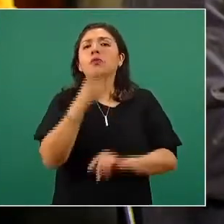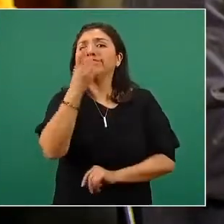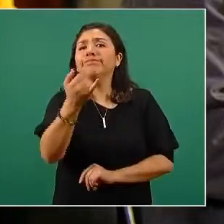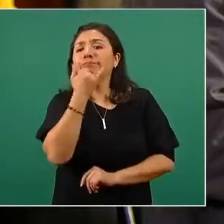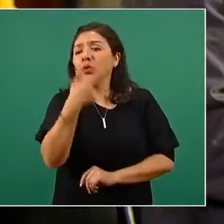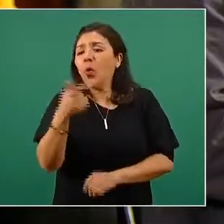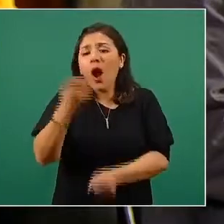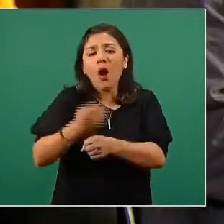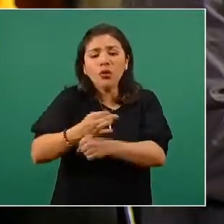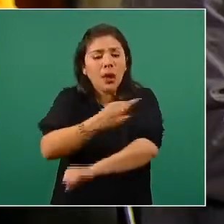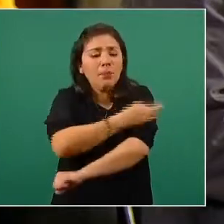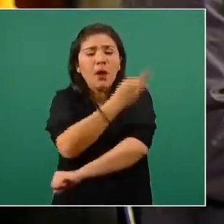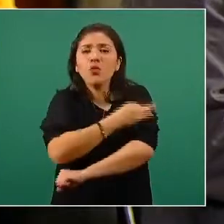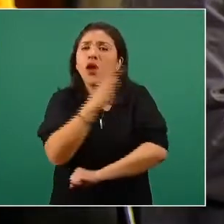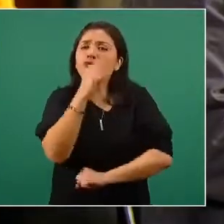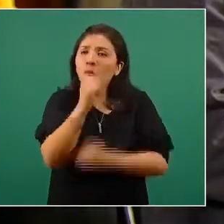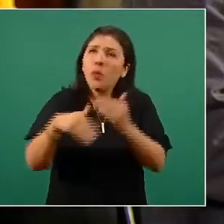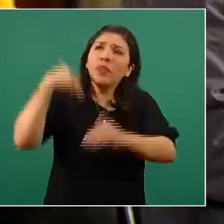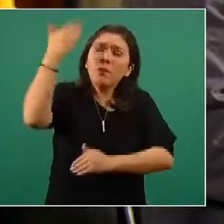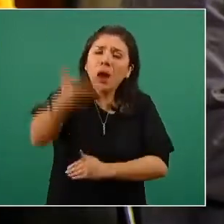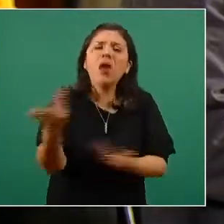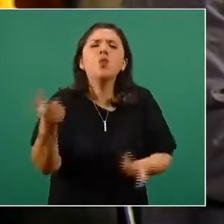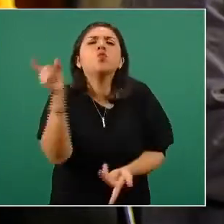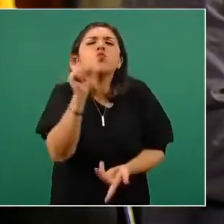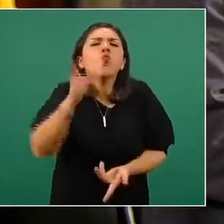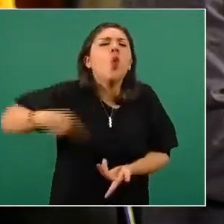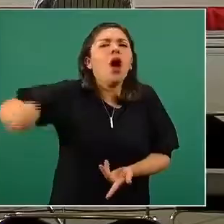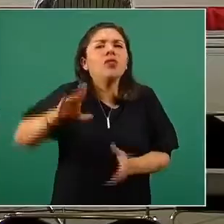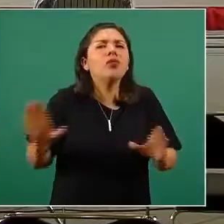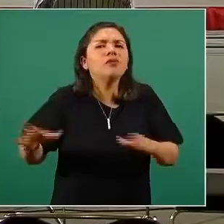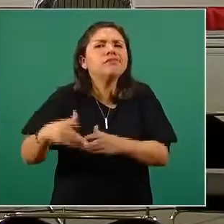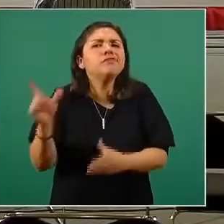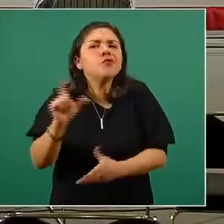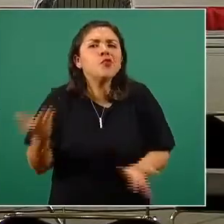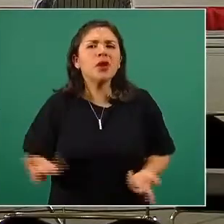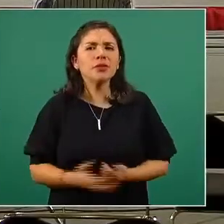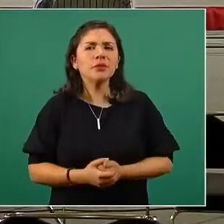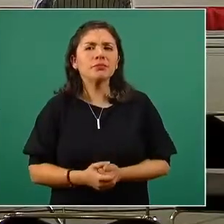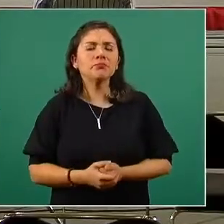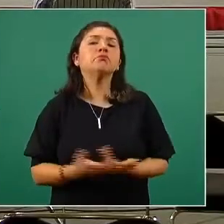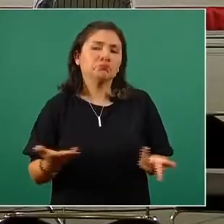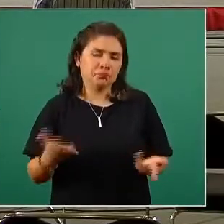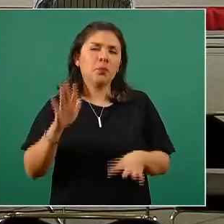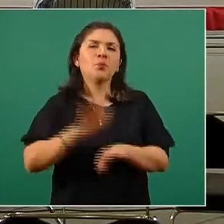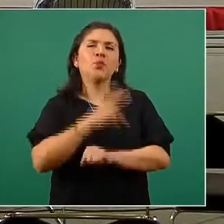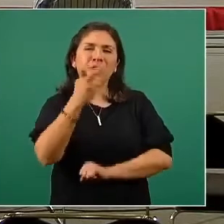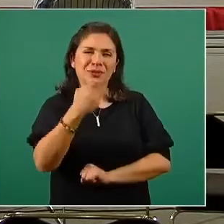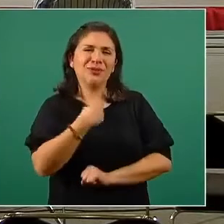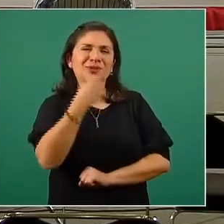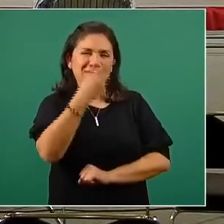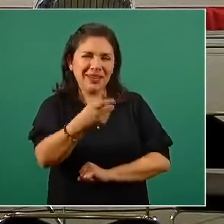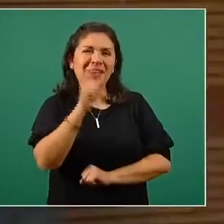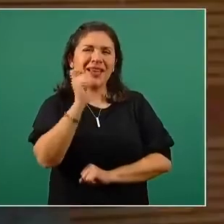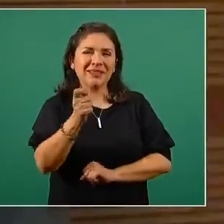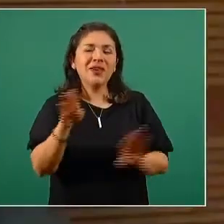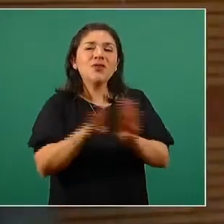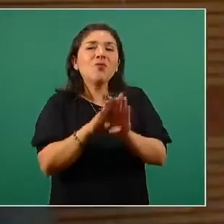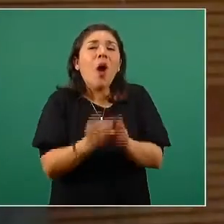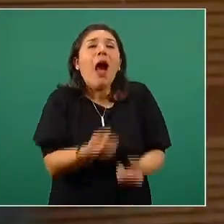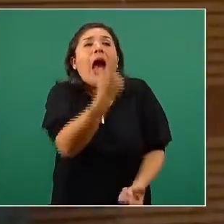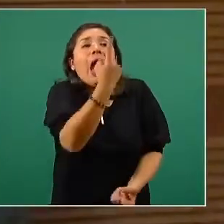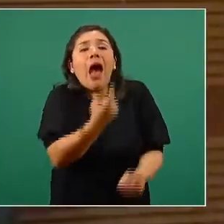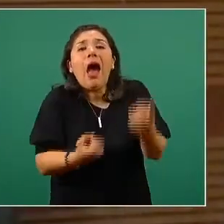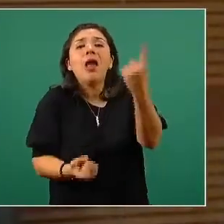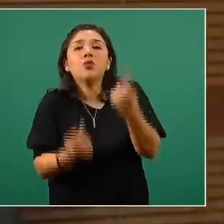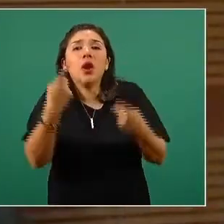les toca. ¿Cuándo se les vacunaría a ellos? Pues tienen que, por eso lo que mencionamos es que son casos